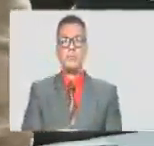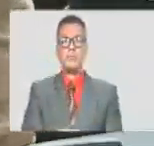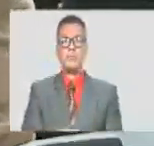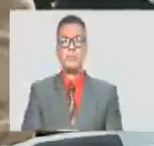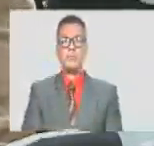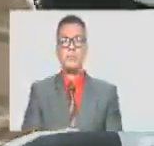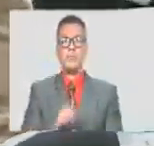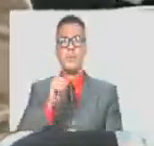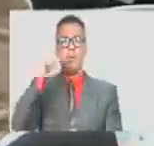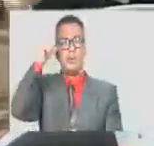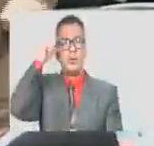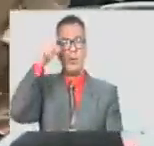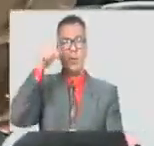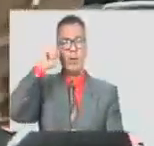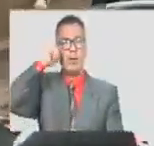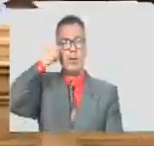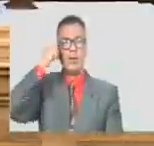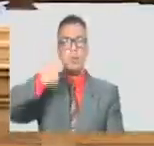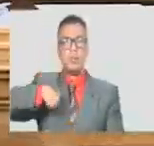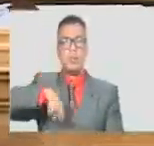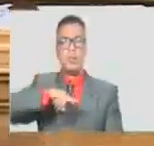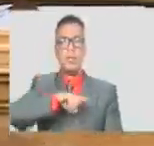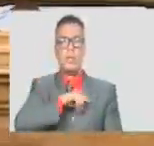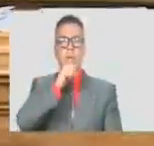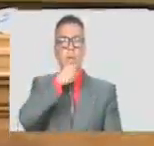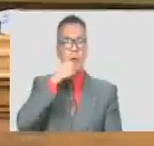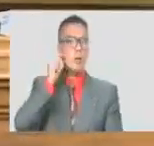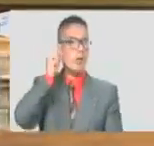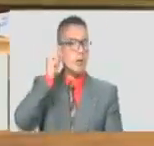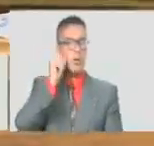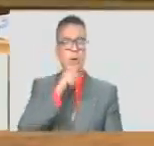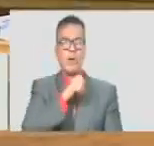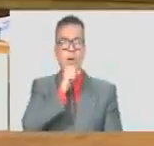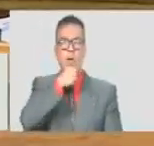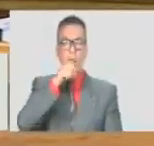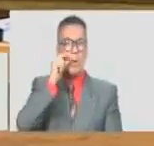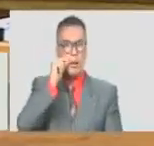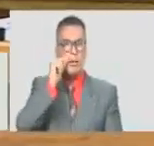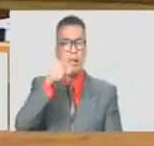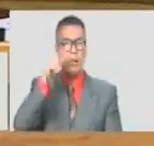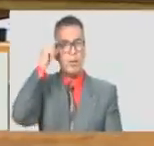Marzo también es un día para recordar a nuestras abuelas y a nuestros abuelos, especialmente hoy,